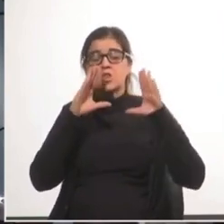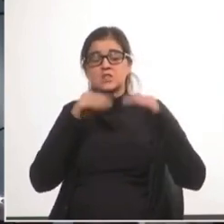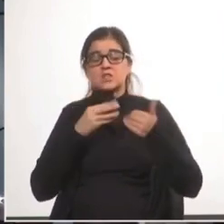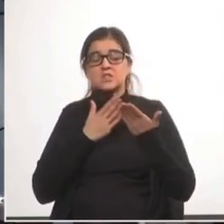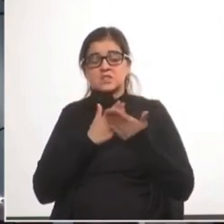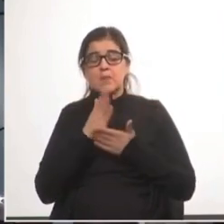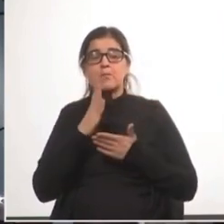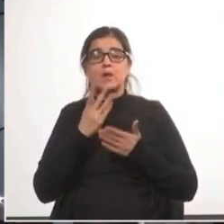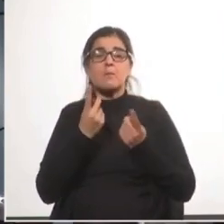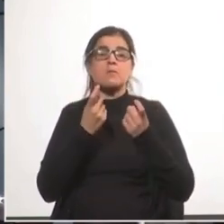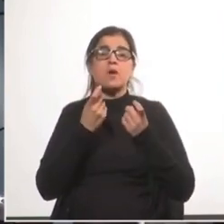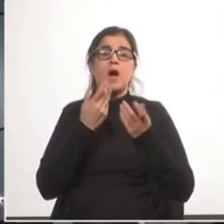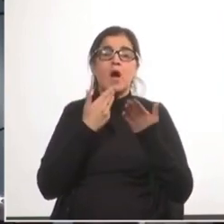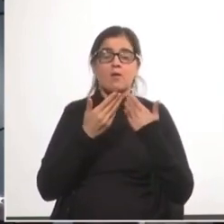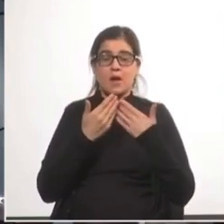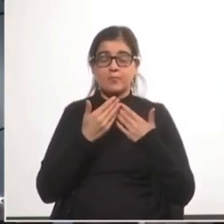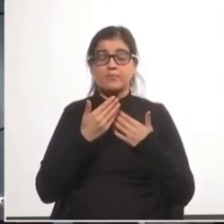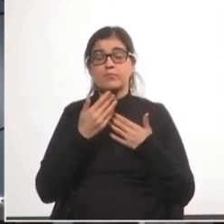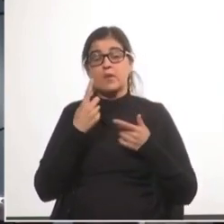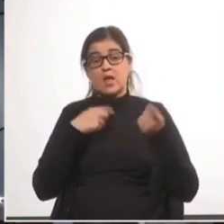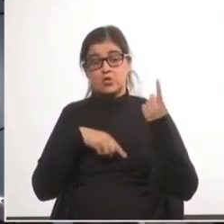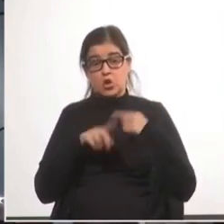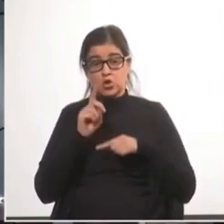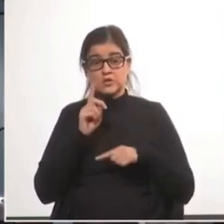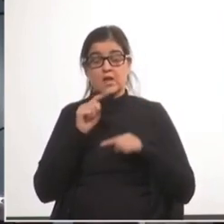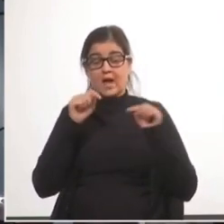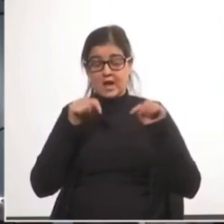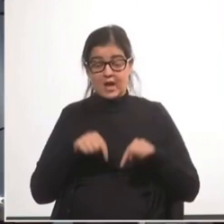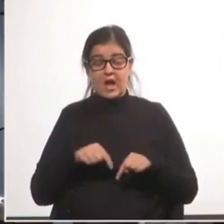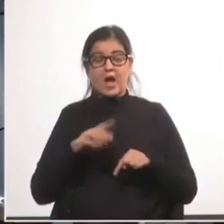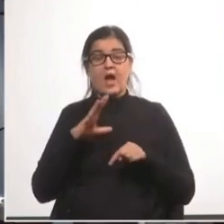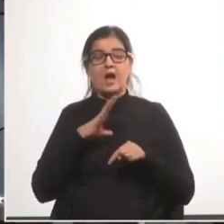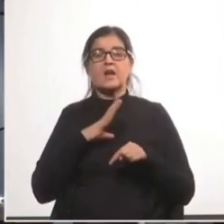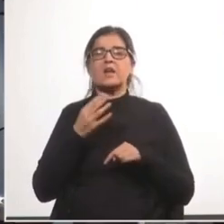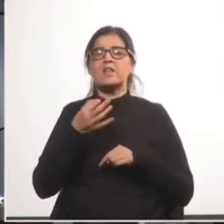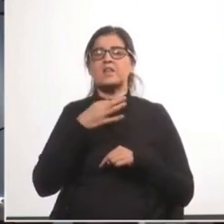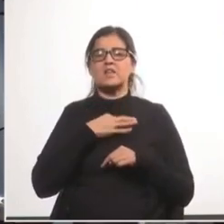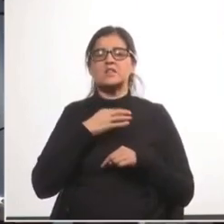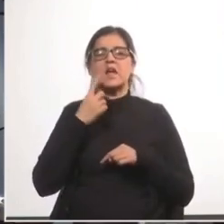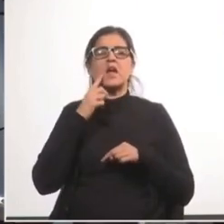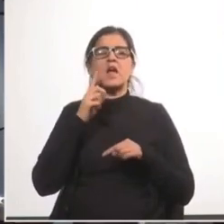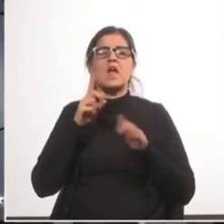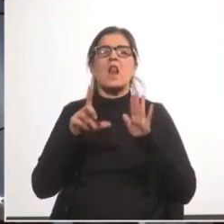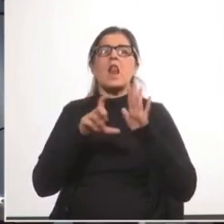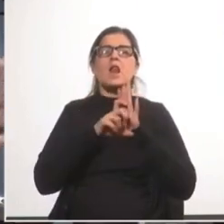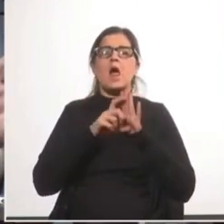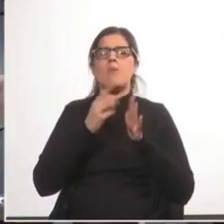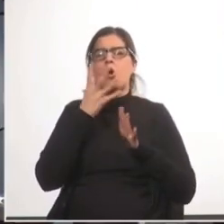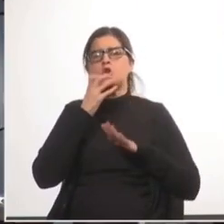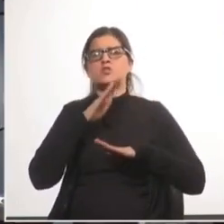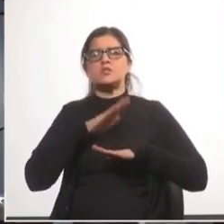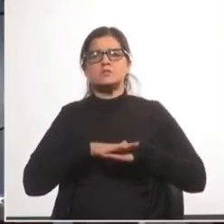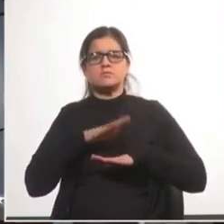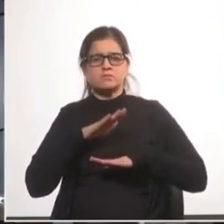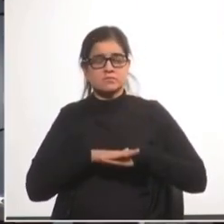tocaba hablar. Entonces, acá vienen a decirnos que legislemos con seriedad.